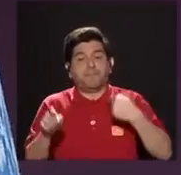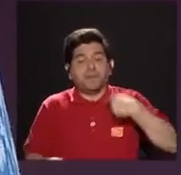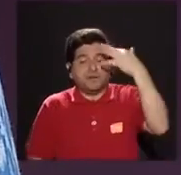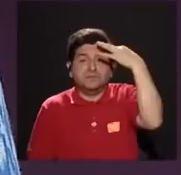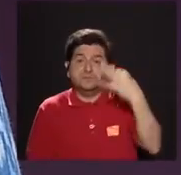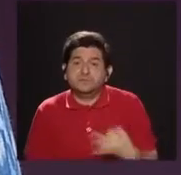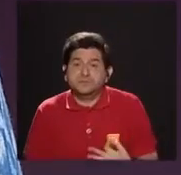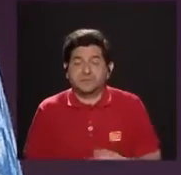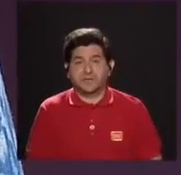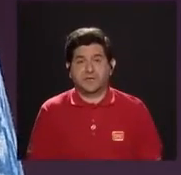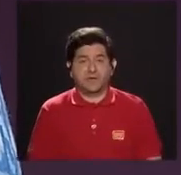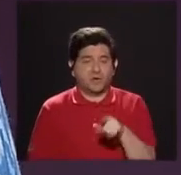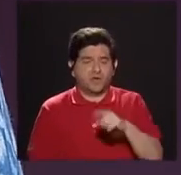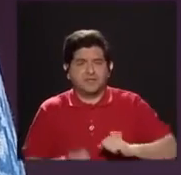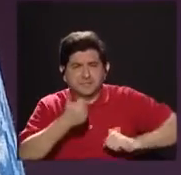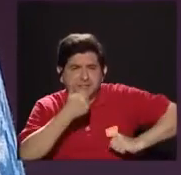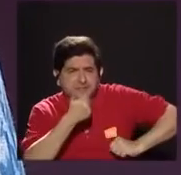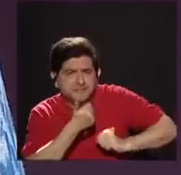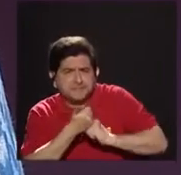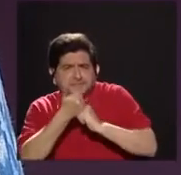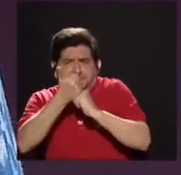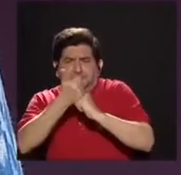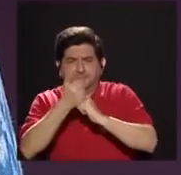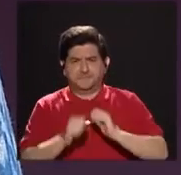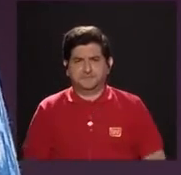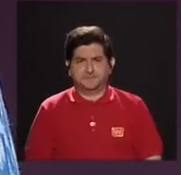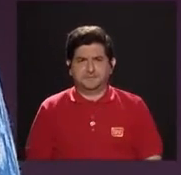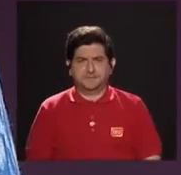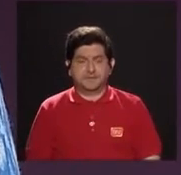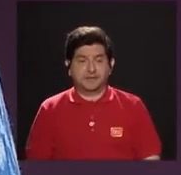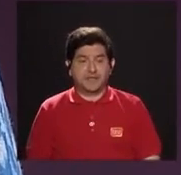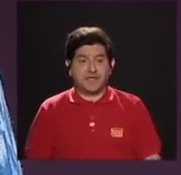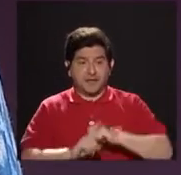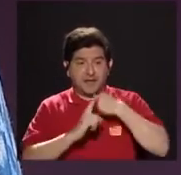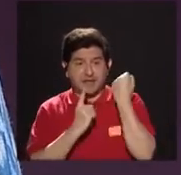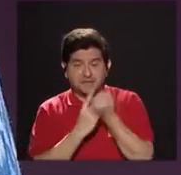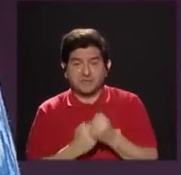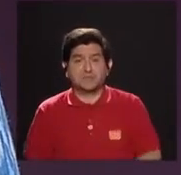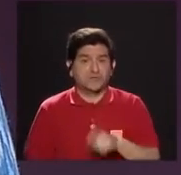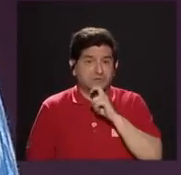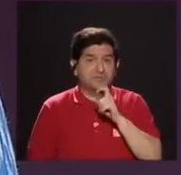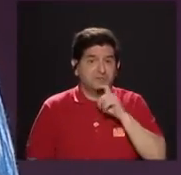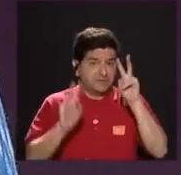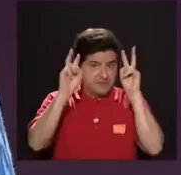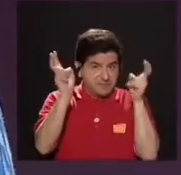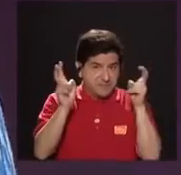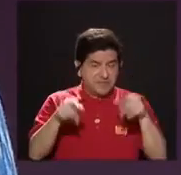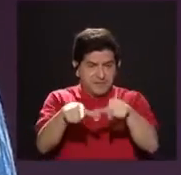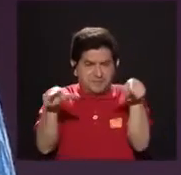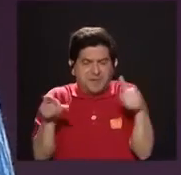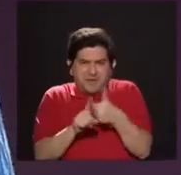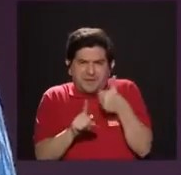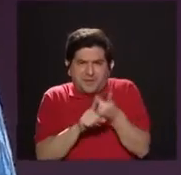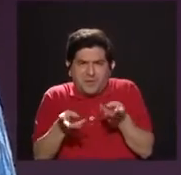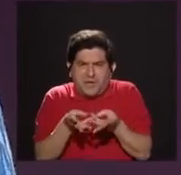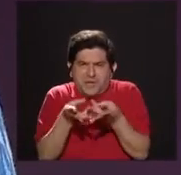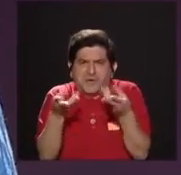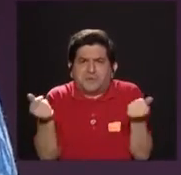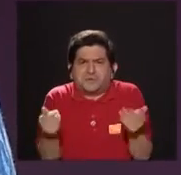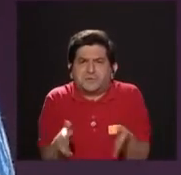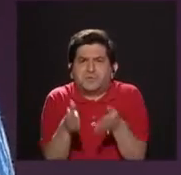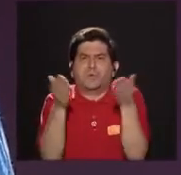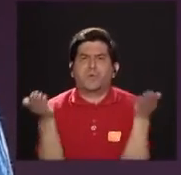que ese reforzar el complejo tema de lo local, de cómo se resuelve lo